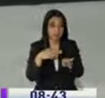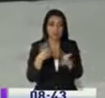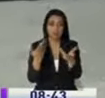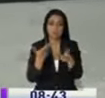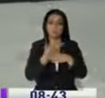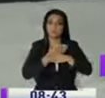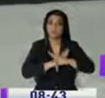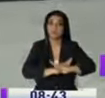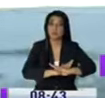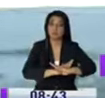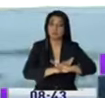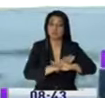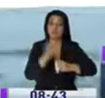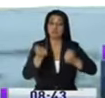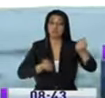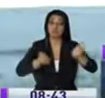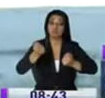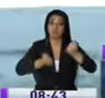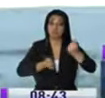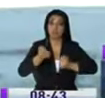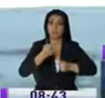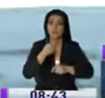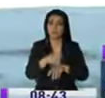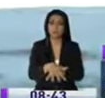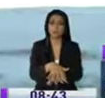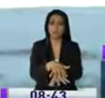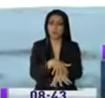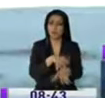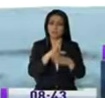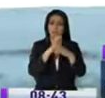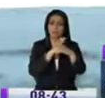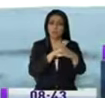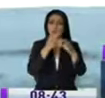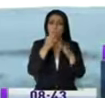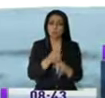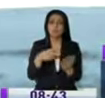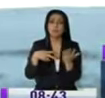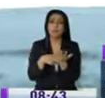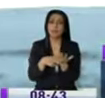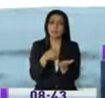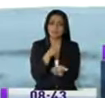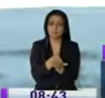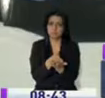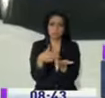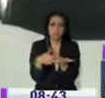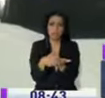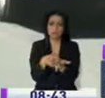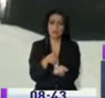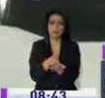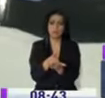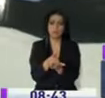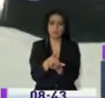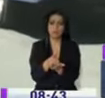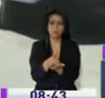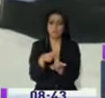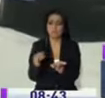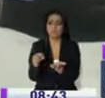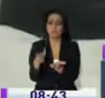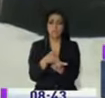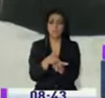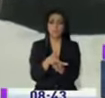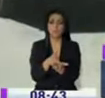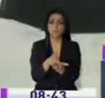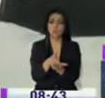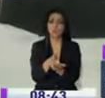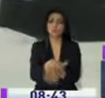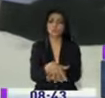defendieron al conductor, incluso que circulaba despacio, estaba arrancando de la parada donde dejó pasajeros. En esta ocasión aparentemente se trataría